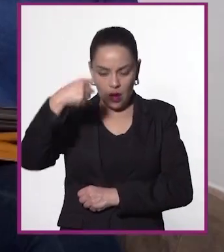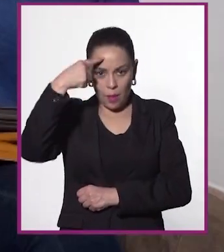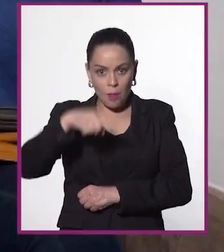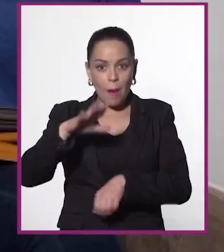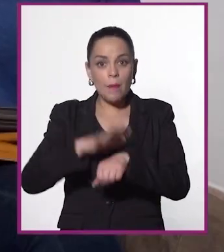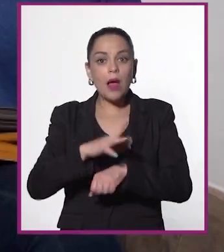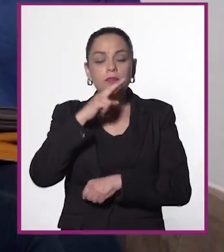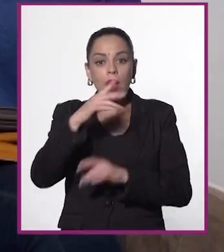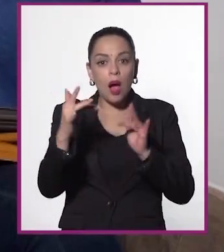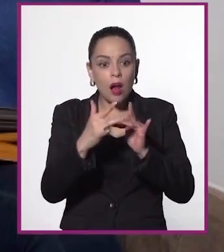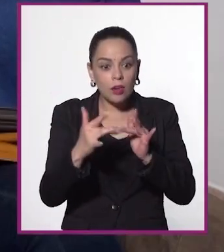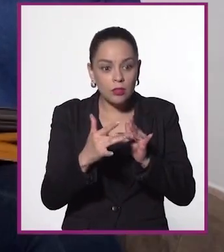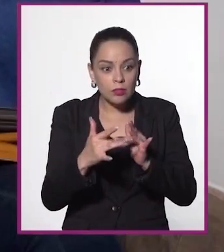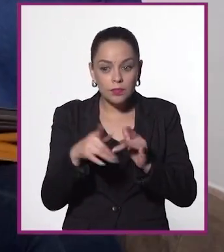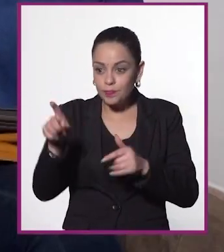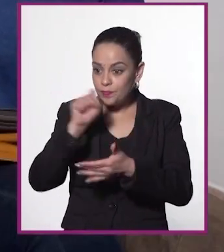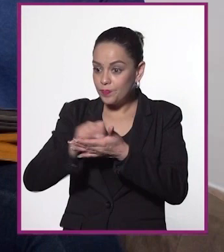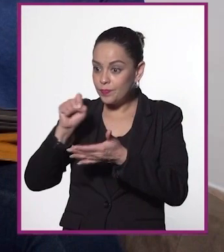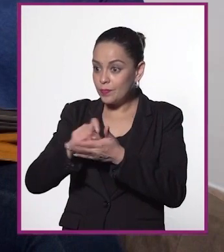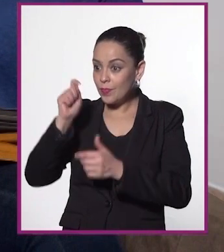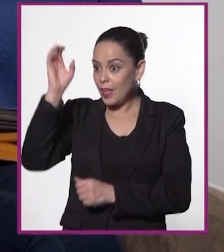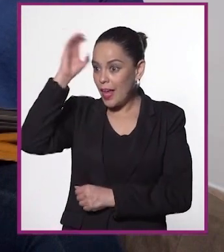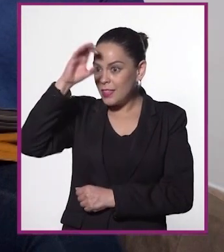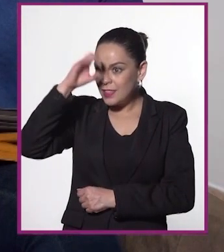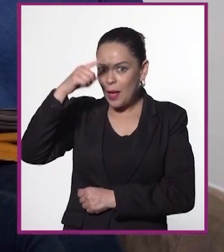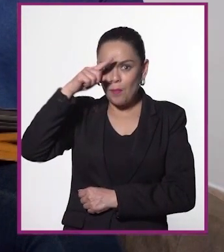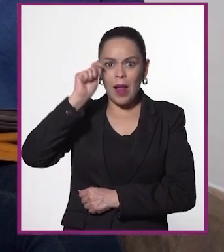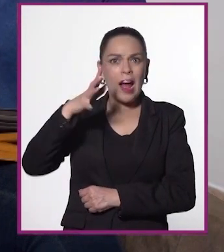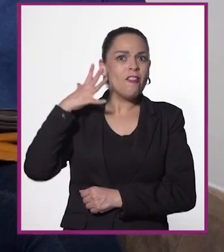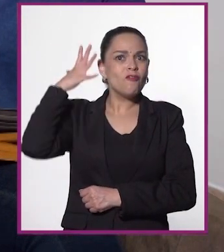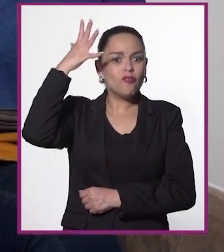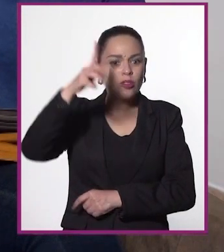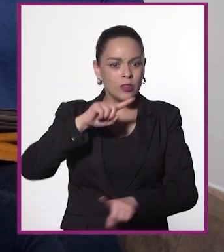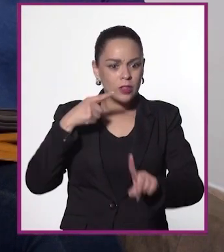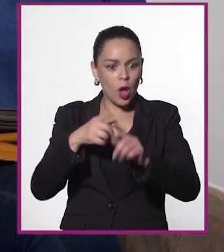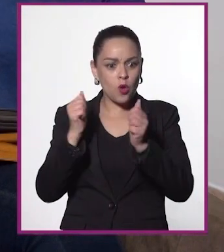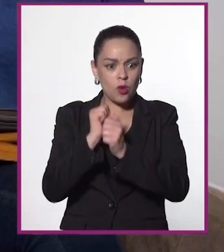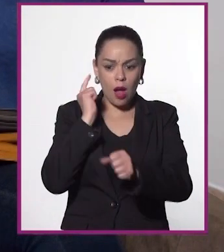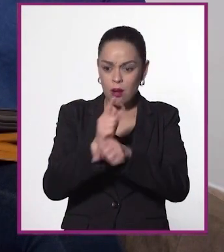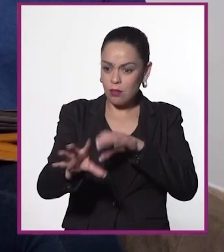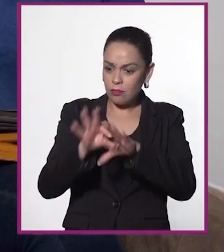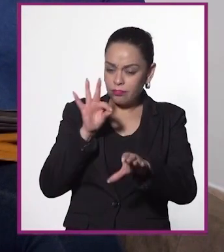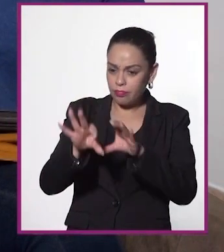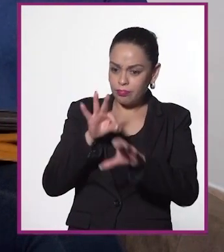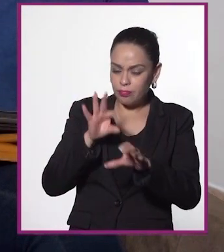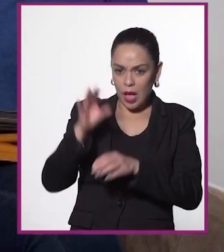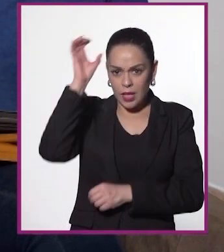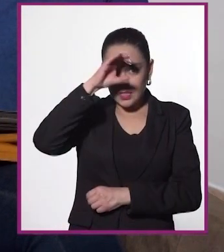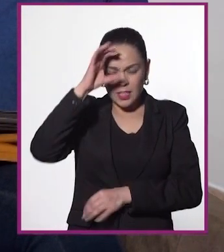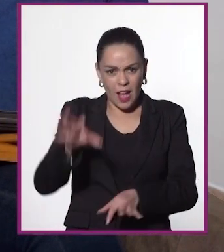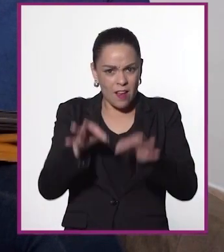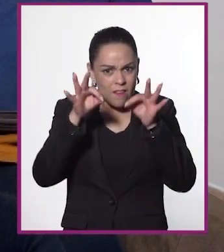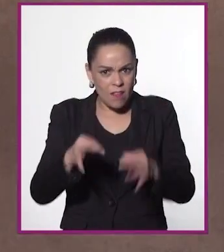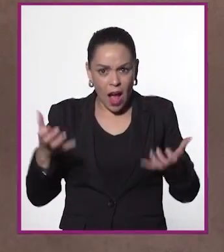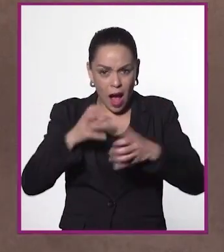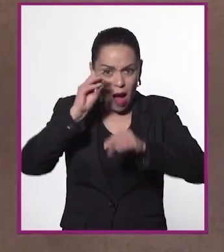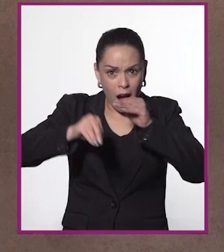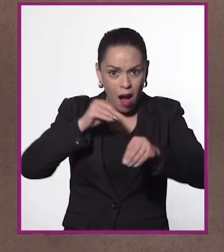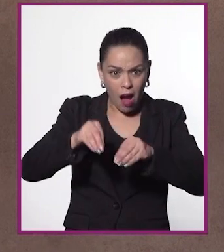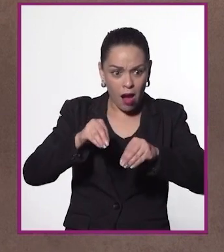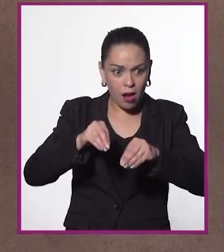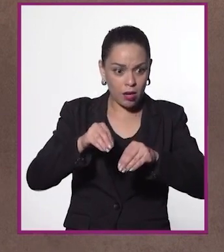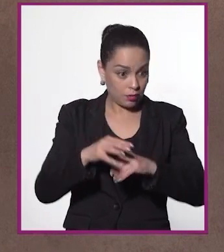¿El escritor de ciencia ficción que escribía cosas futuristas basadas en descubrimientos e inventos científicos reales?